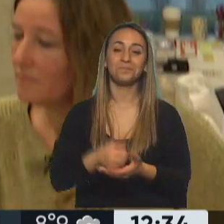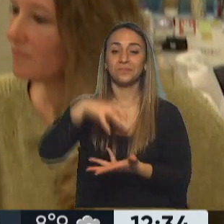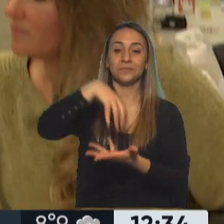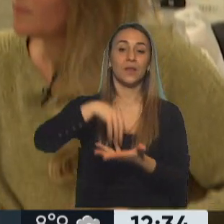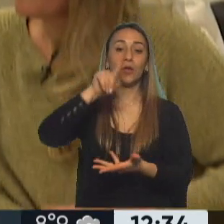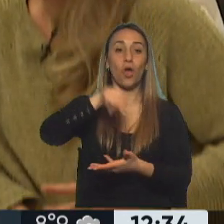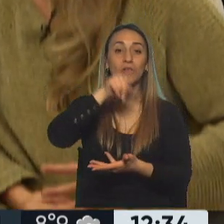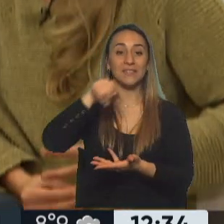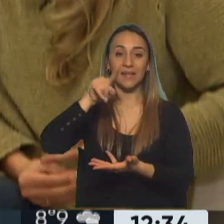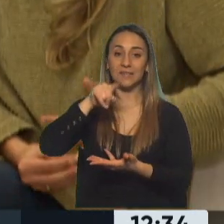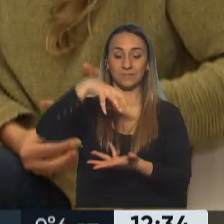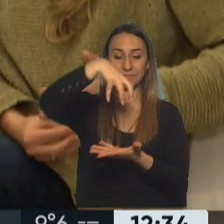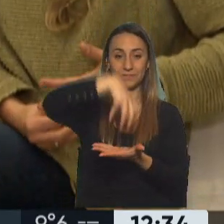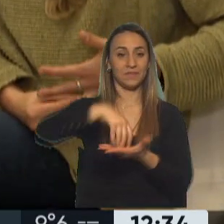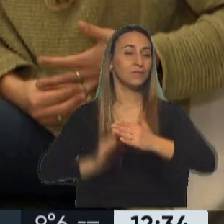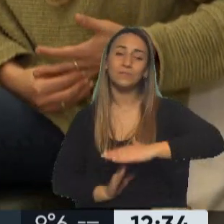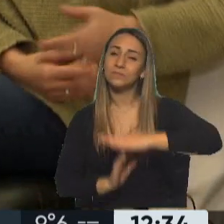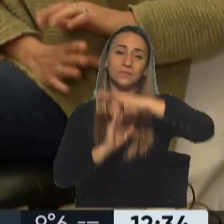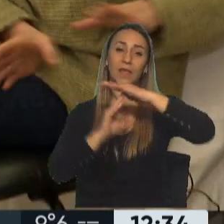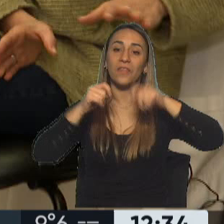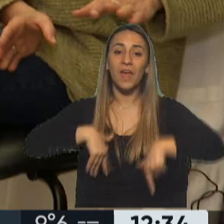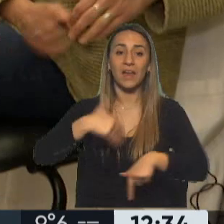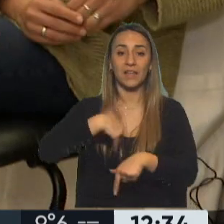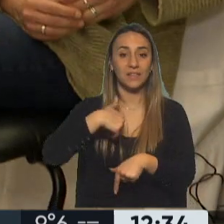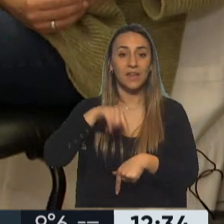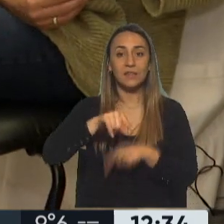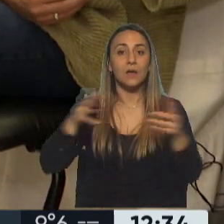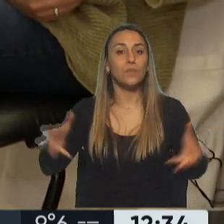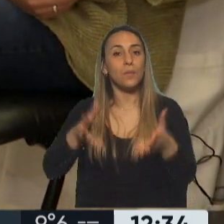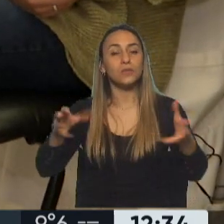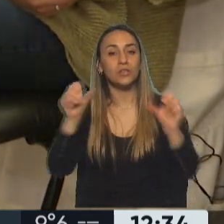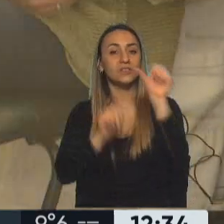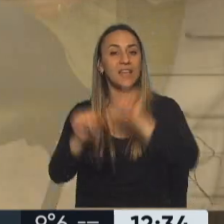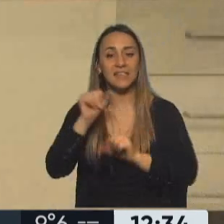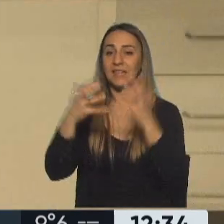principal organismo en nuestro país dedicado a la promoción de la ciencia y la tecnología.